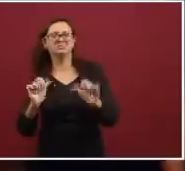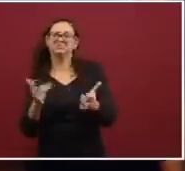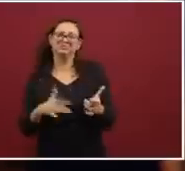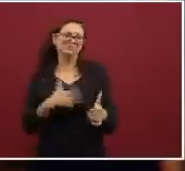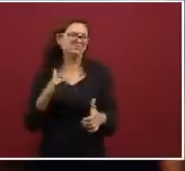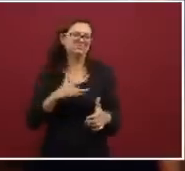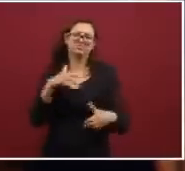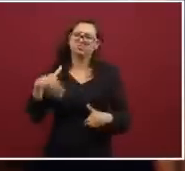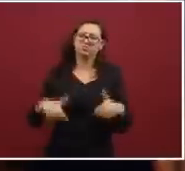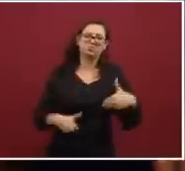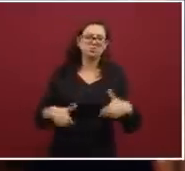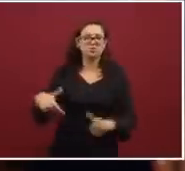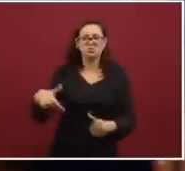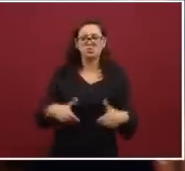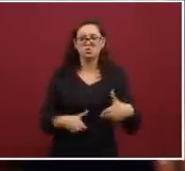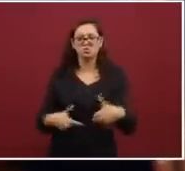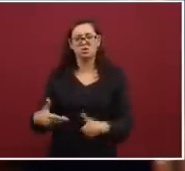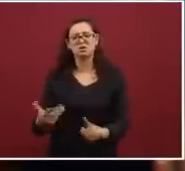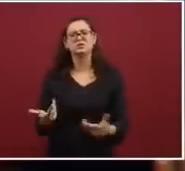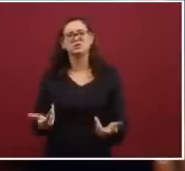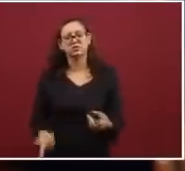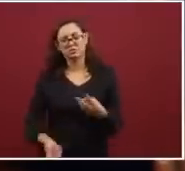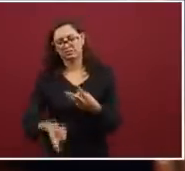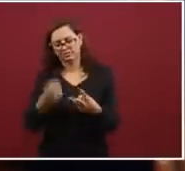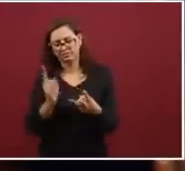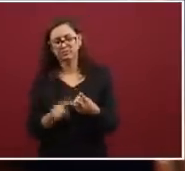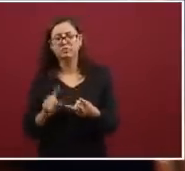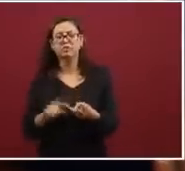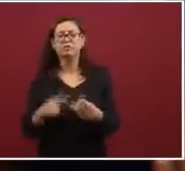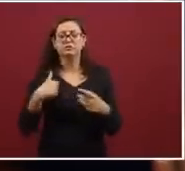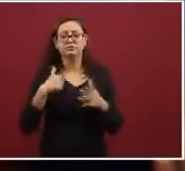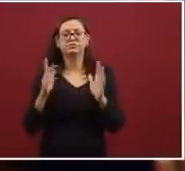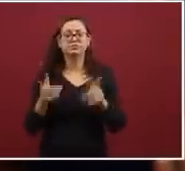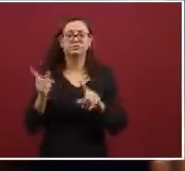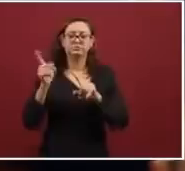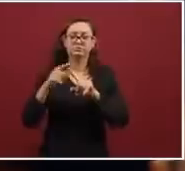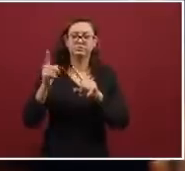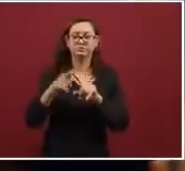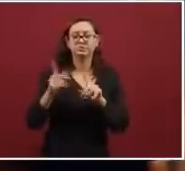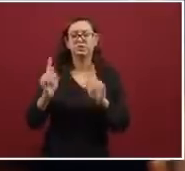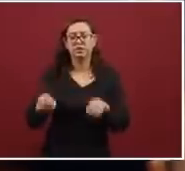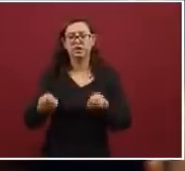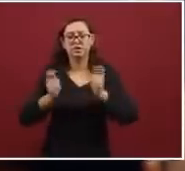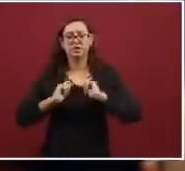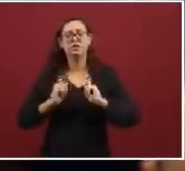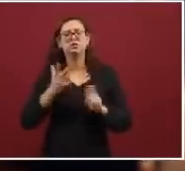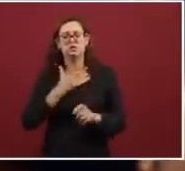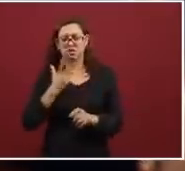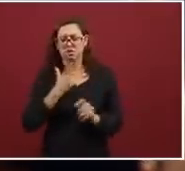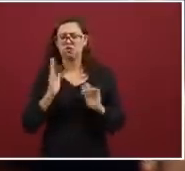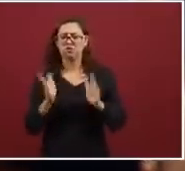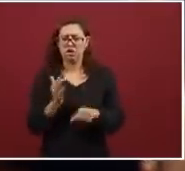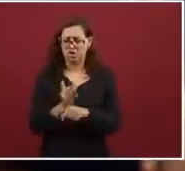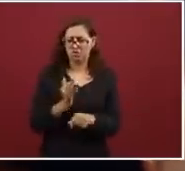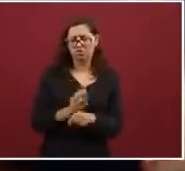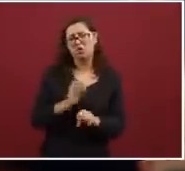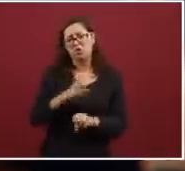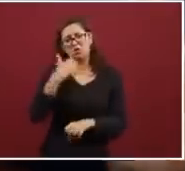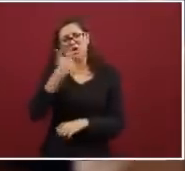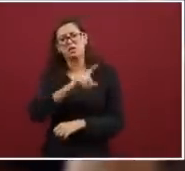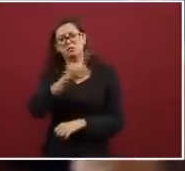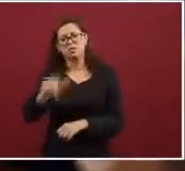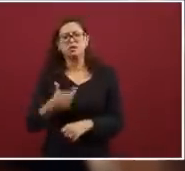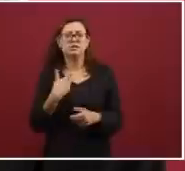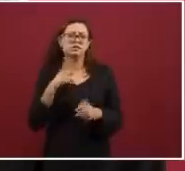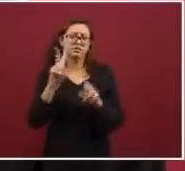la tarea, ya tengo un análisis de quién es quién en las columnas, cuando usted me diga si gusta ahora o en otra ocasión para hacer